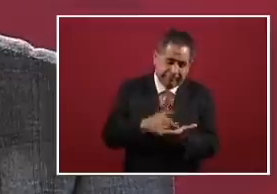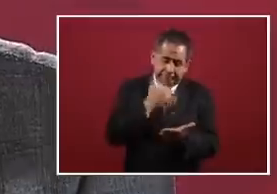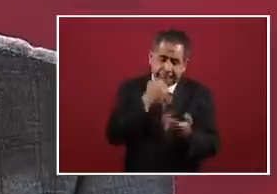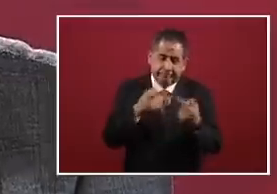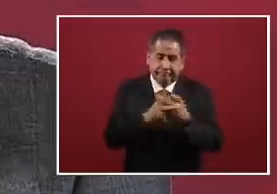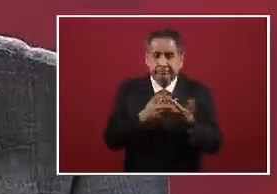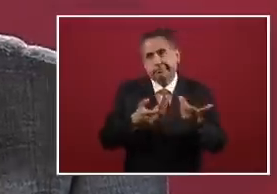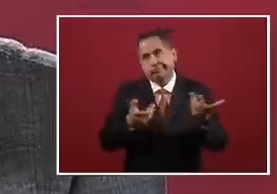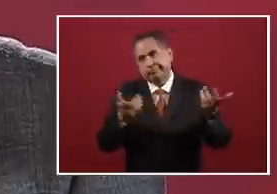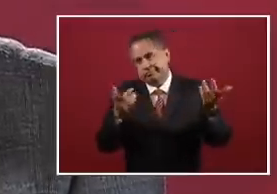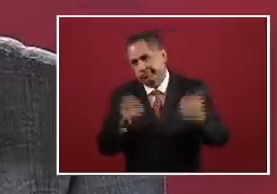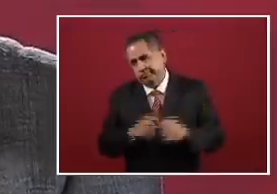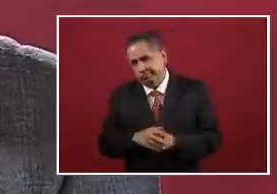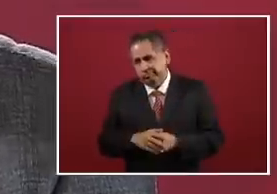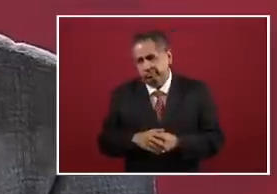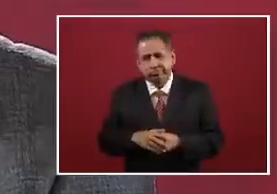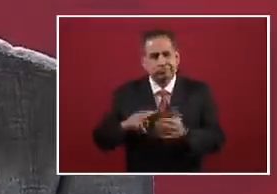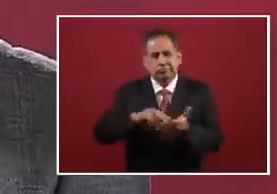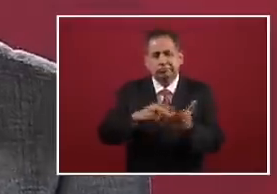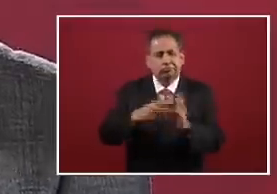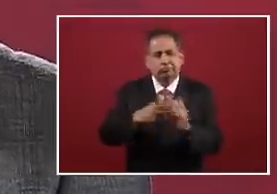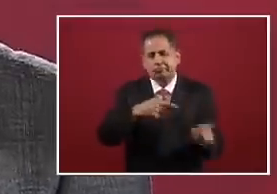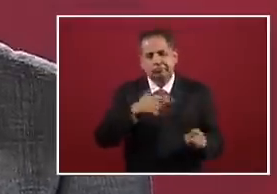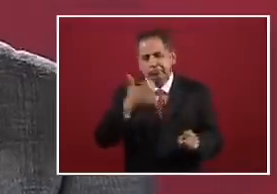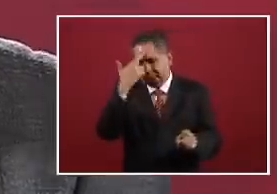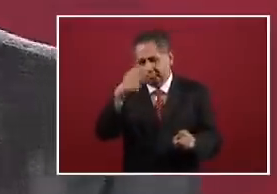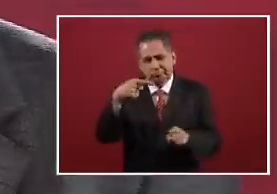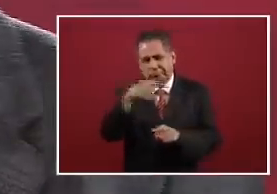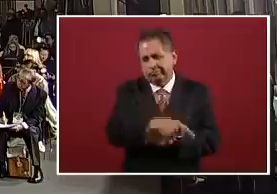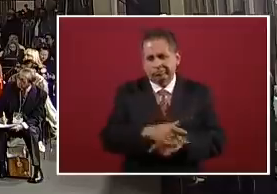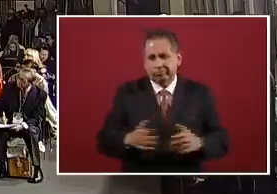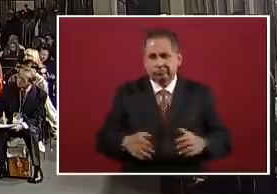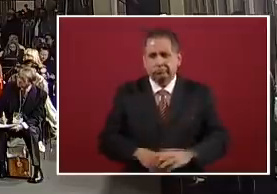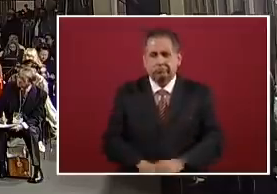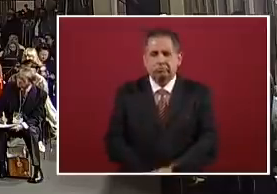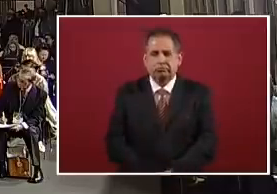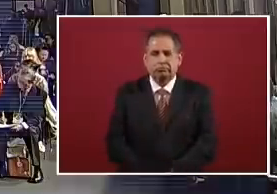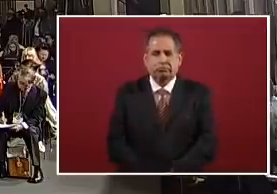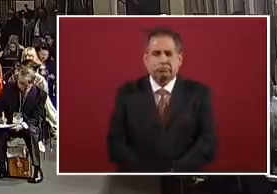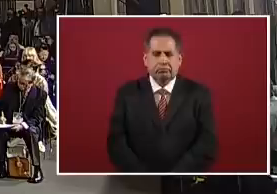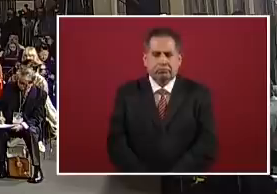juicio, ingenierilmente no tiene ninguna razón de ser.